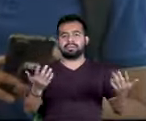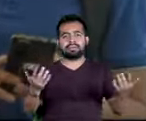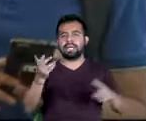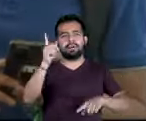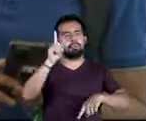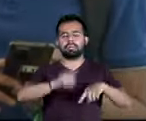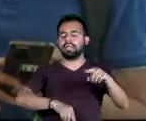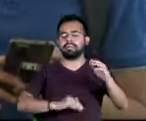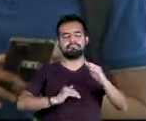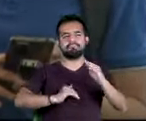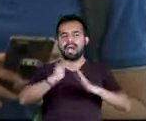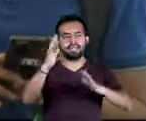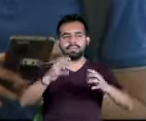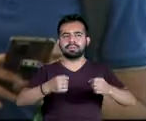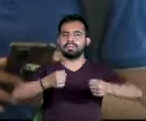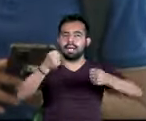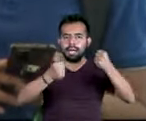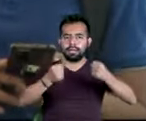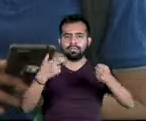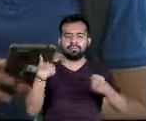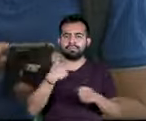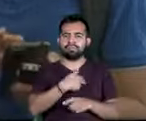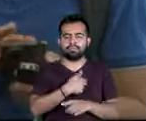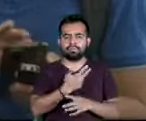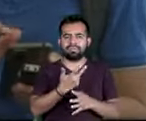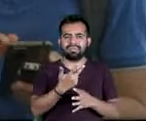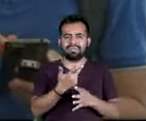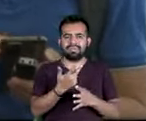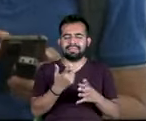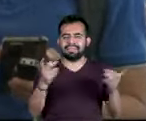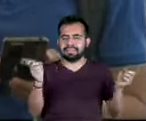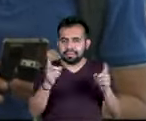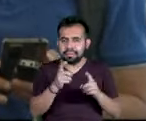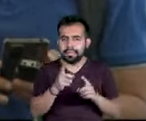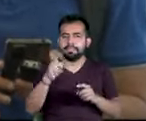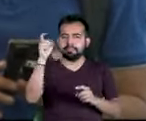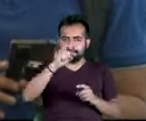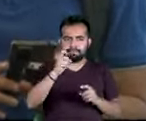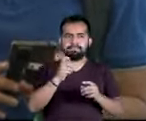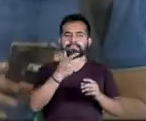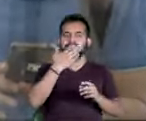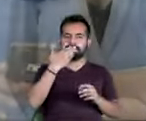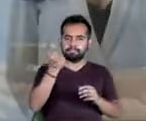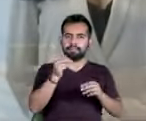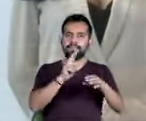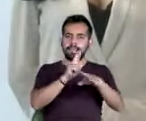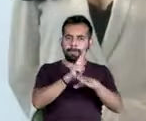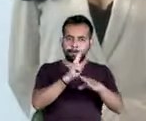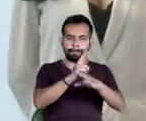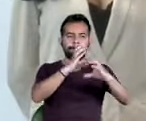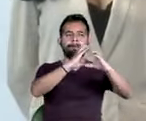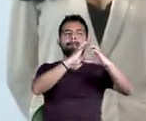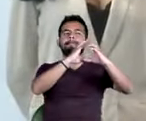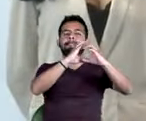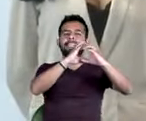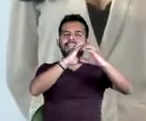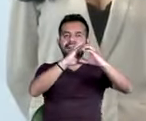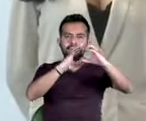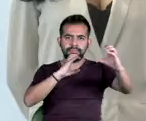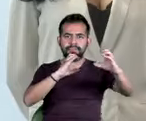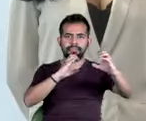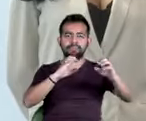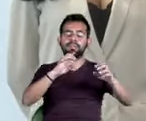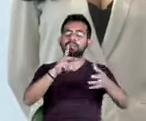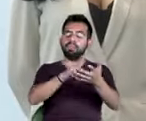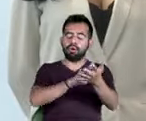evidentemente supone que nosotros fomentemos el transporte particular, el transporte público, y hagamos, donde tendremos un fuerte